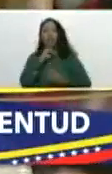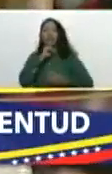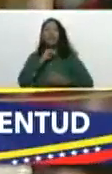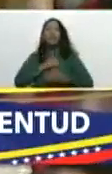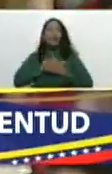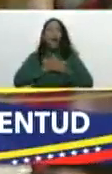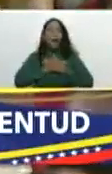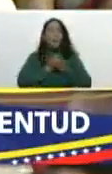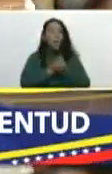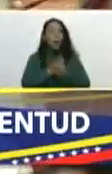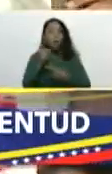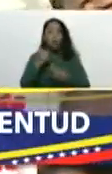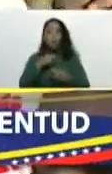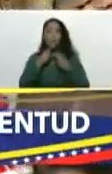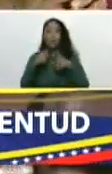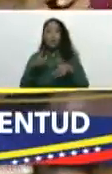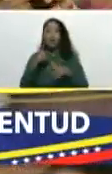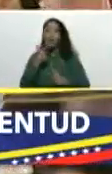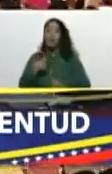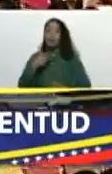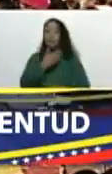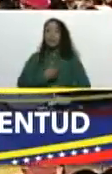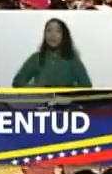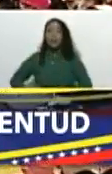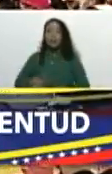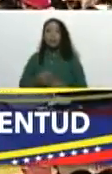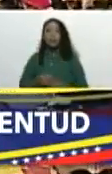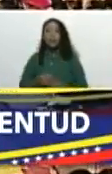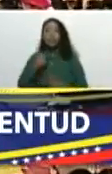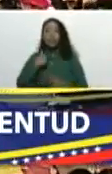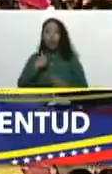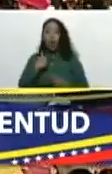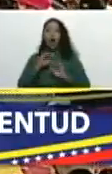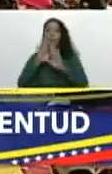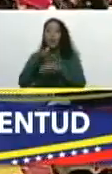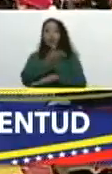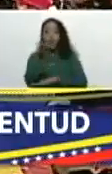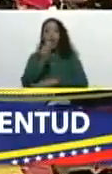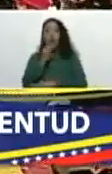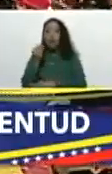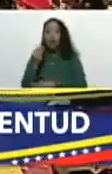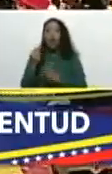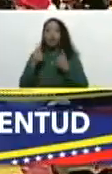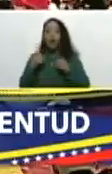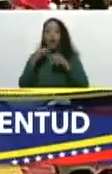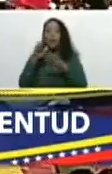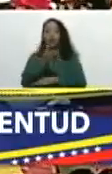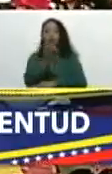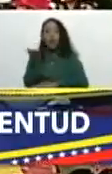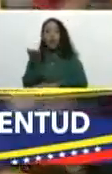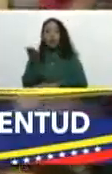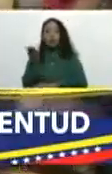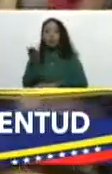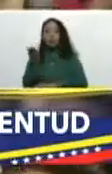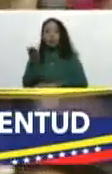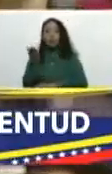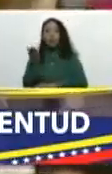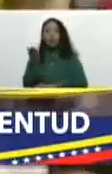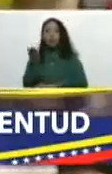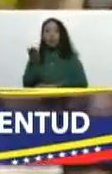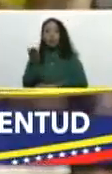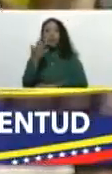podemos perder. Y nos dice nuestro presidente, cuenten conmigo, cuenten conmigo, cuenten conmigo. Y